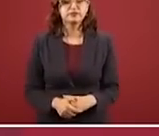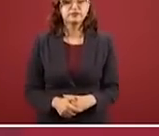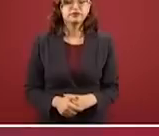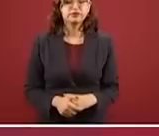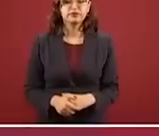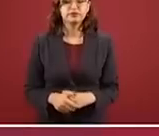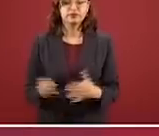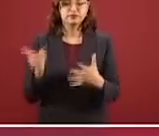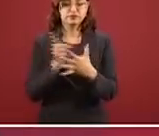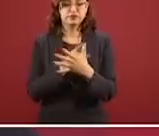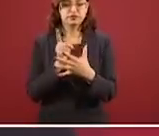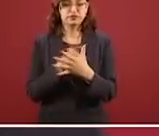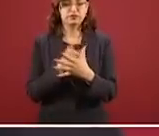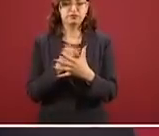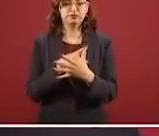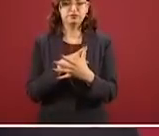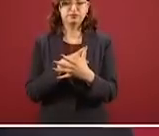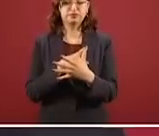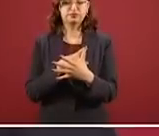Cinco,